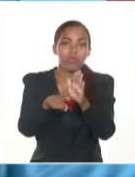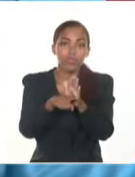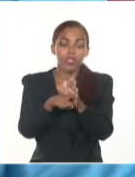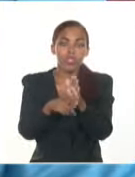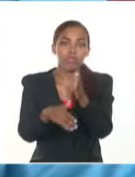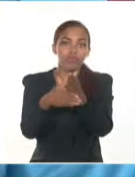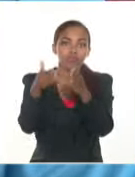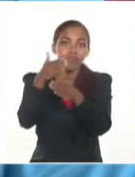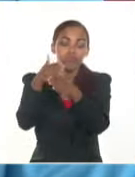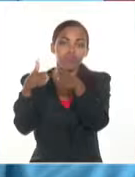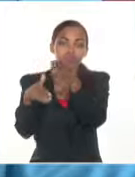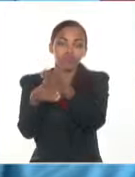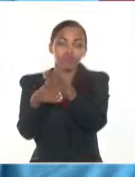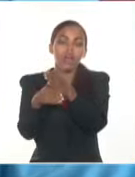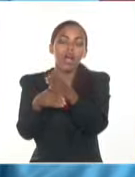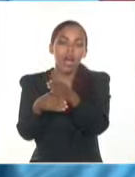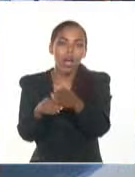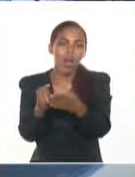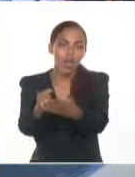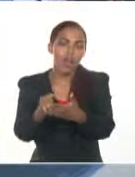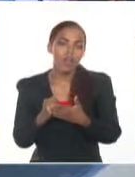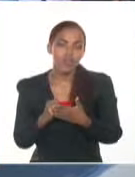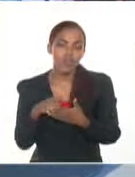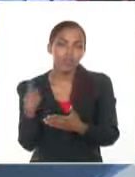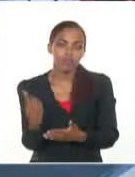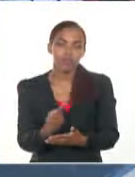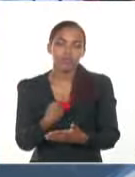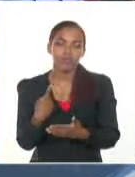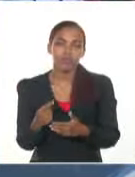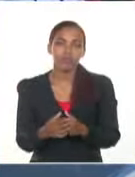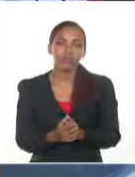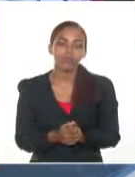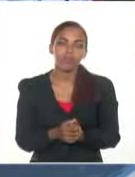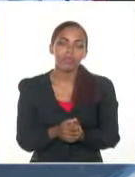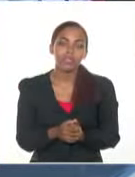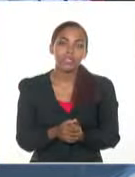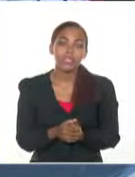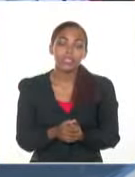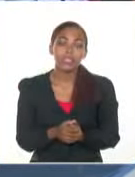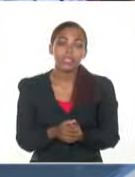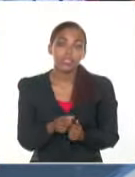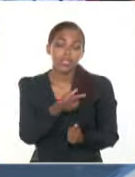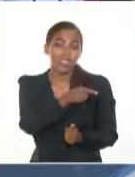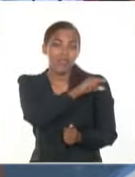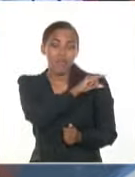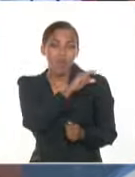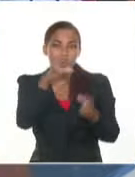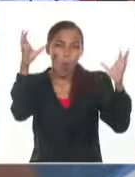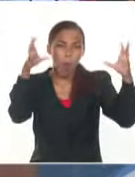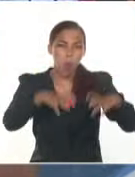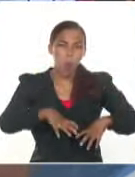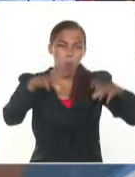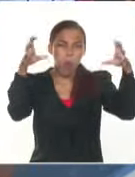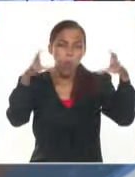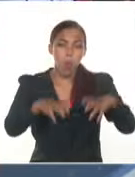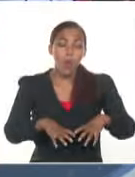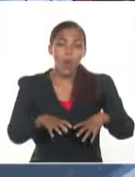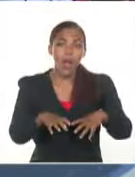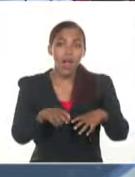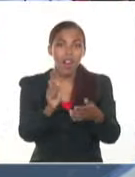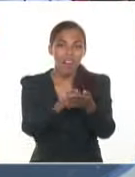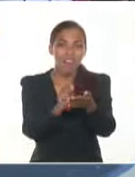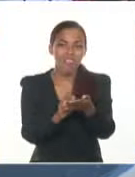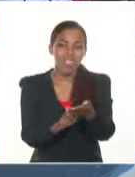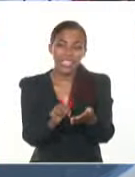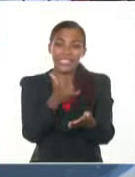de una semana ya la unidad estaba en su funcionamiento. En el último fenómeno meteorológico, la bodega sufrió afectación de techo,